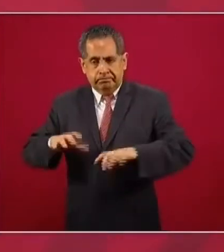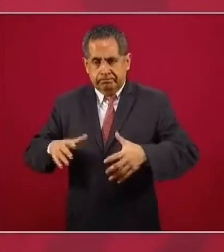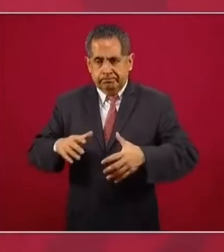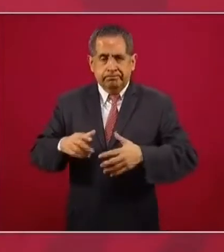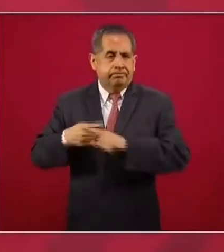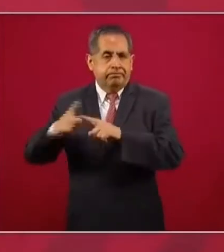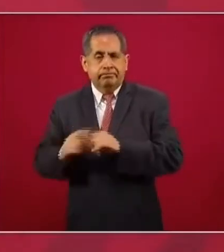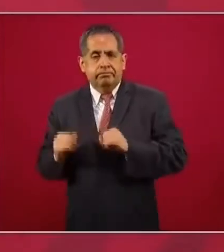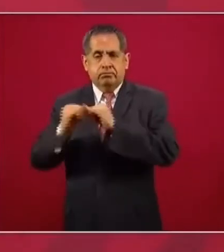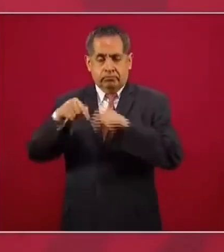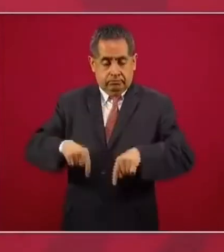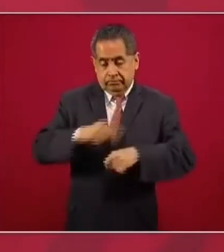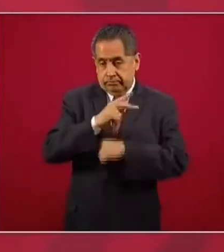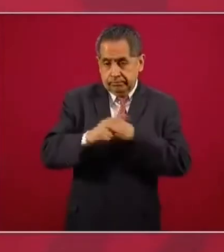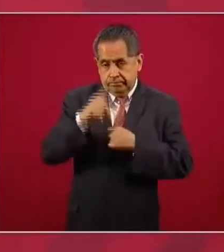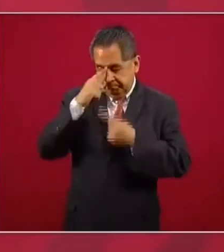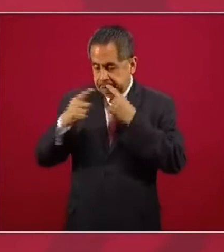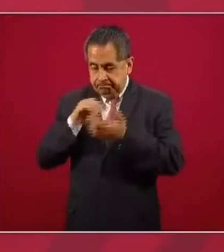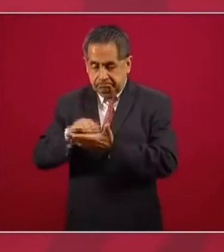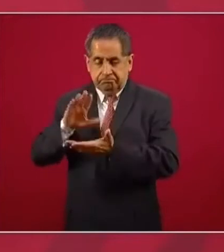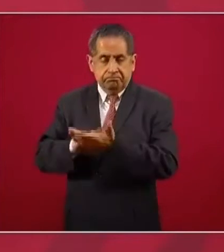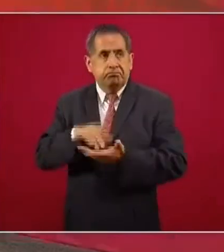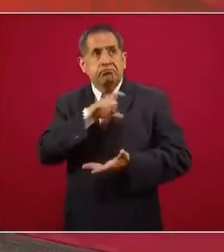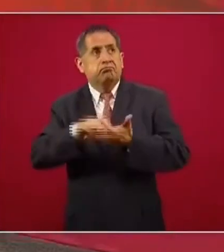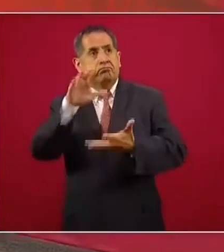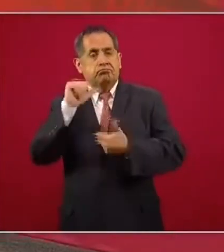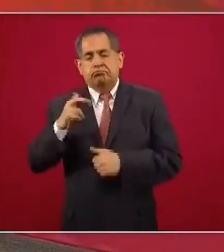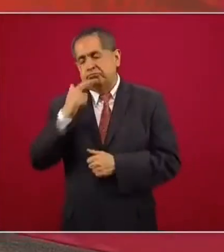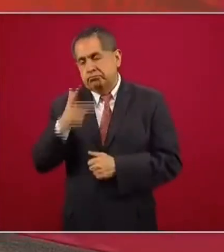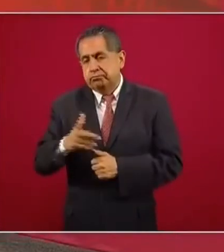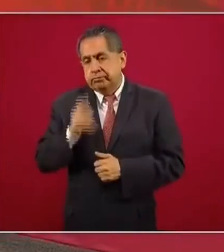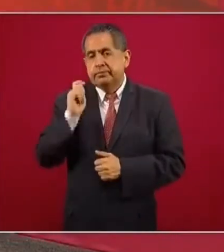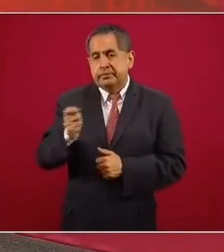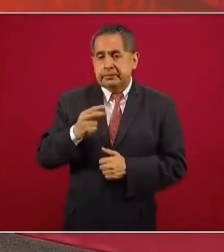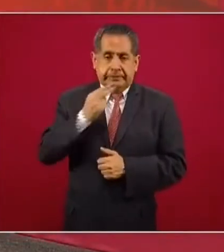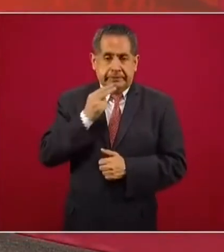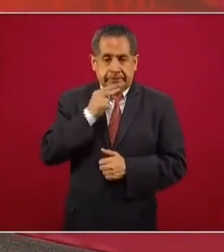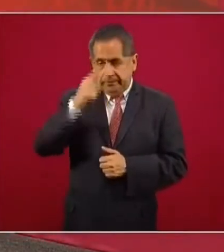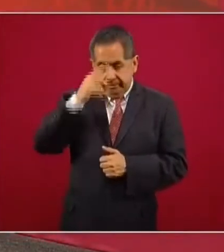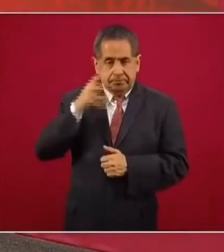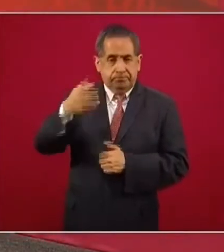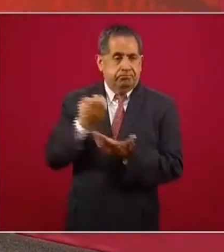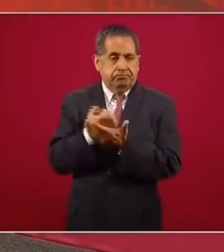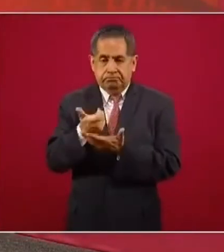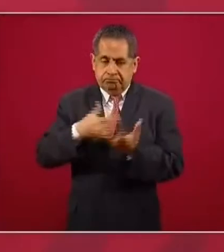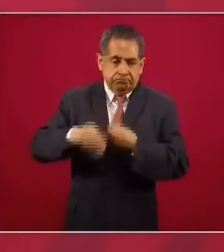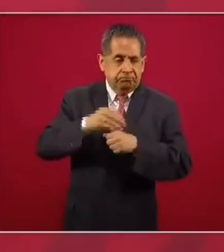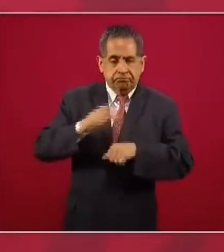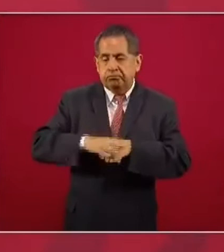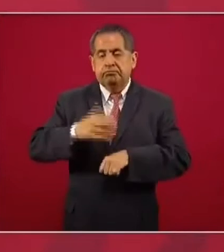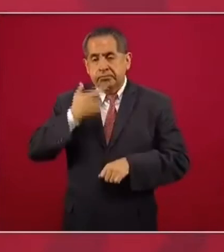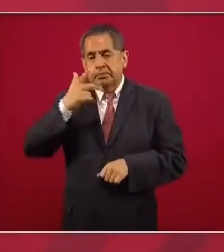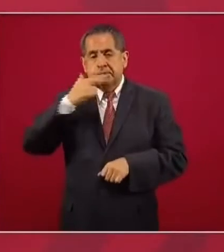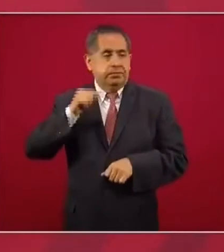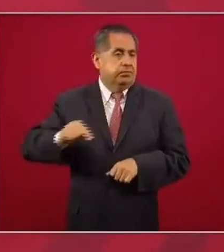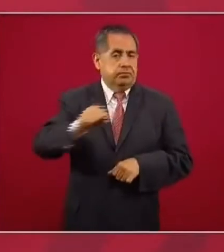que esta demanda sea consolidada de la mejor forma posible. Eso permitirá mejores economías de escalas en